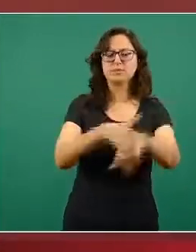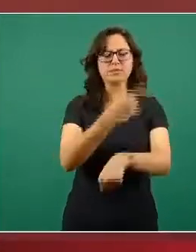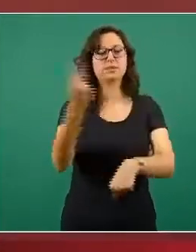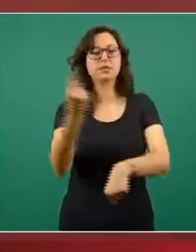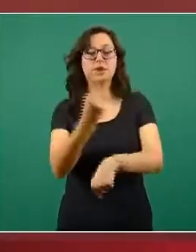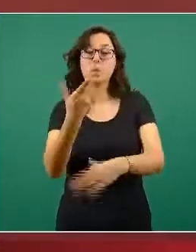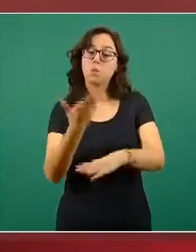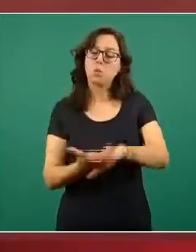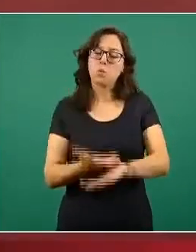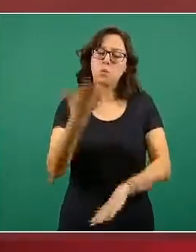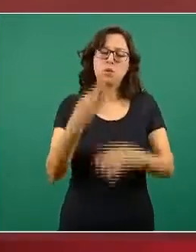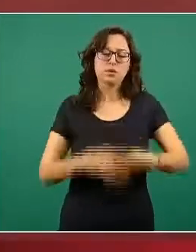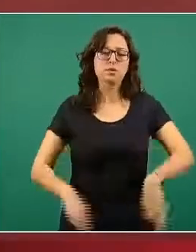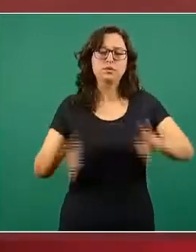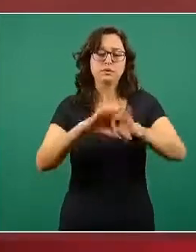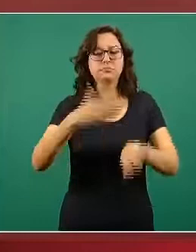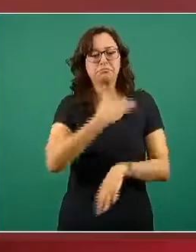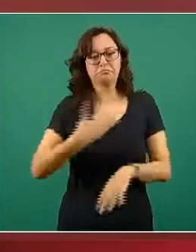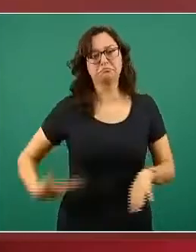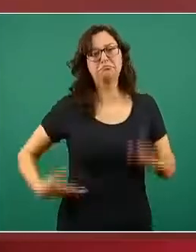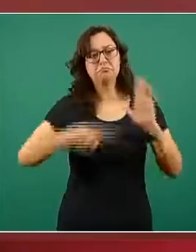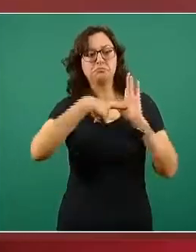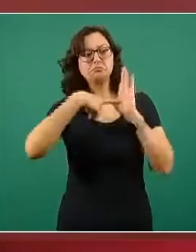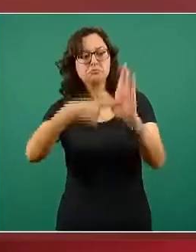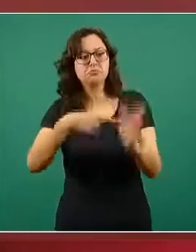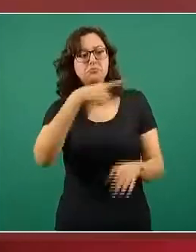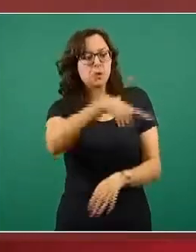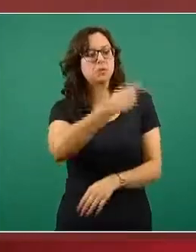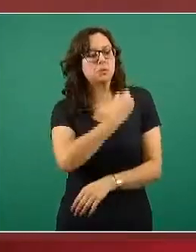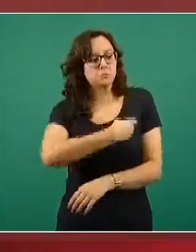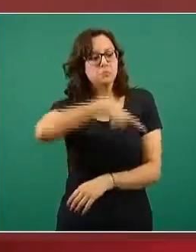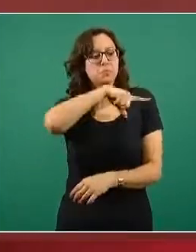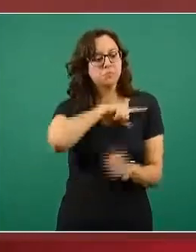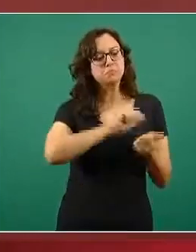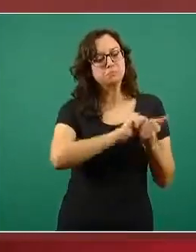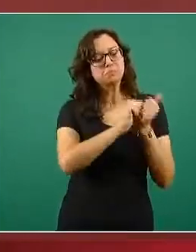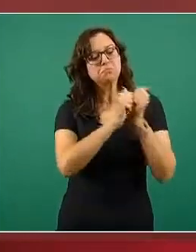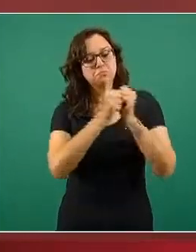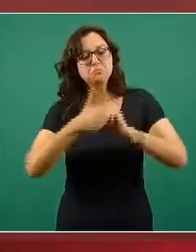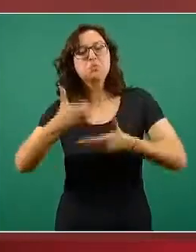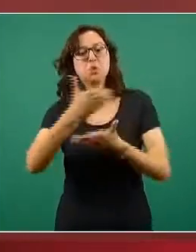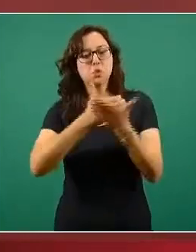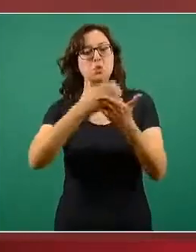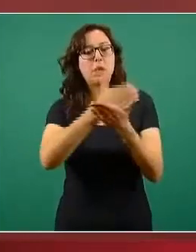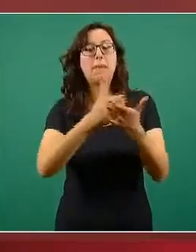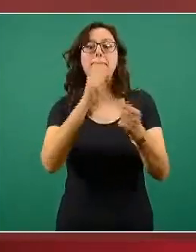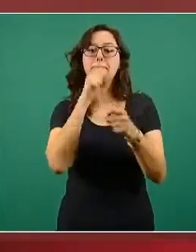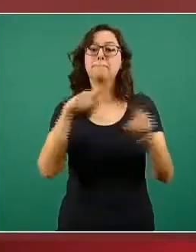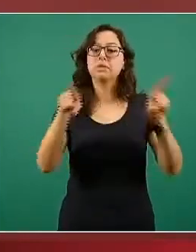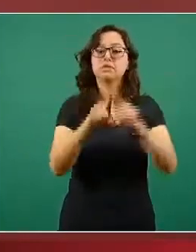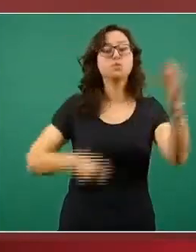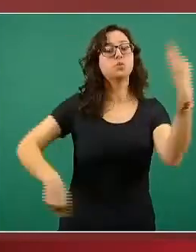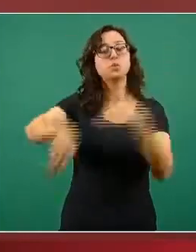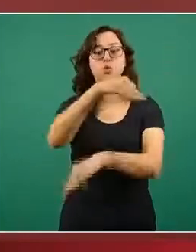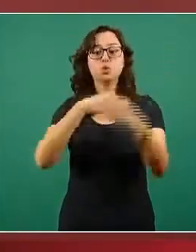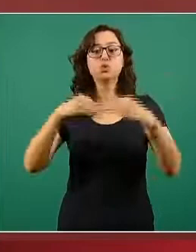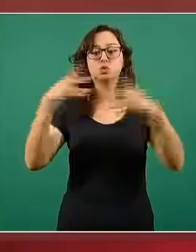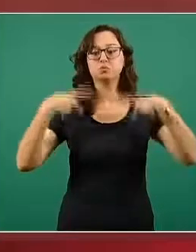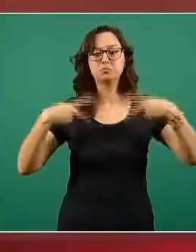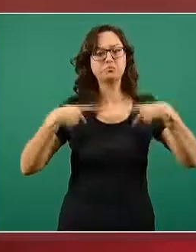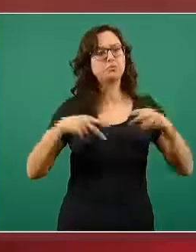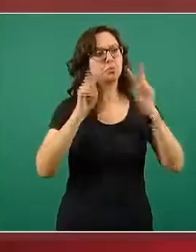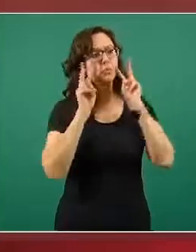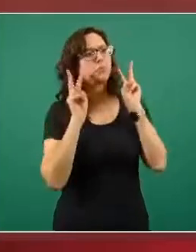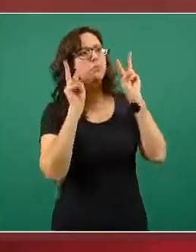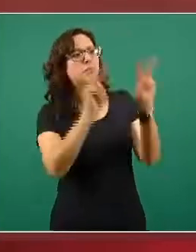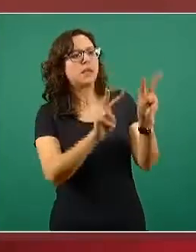López Obrador siga recuperándose, sino para que todo el mundo pueda tener un acercamiento de cuál es el ritmo